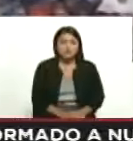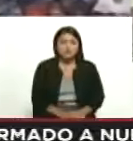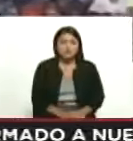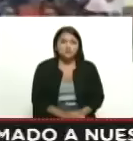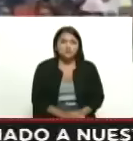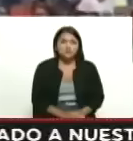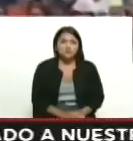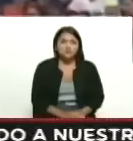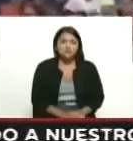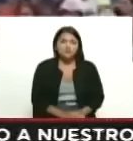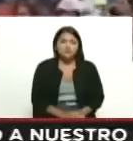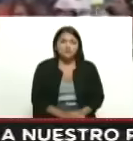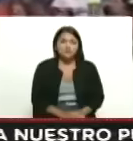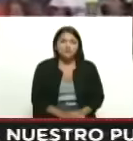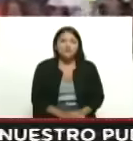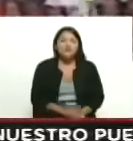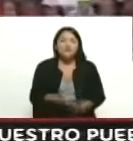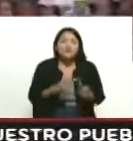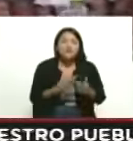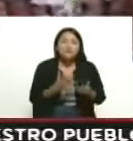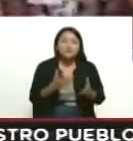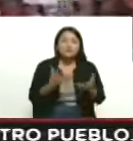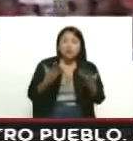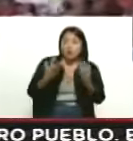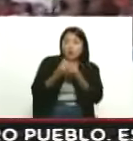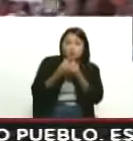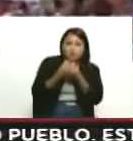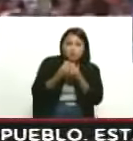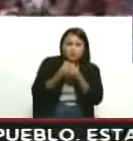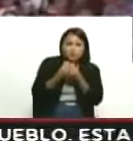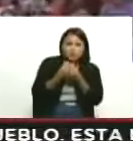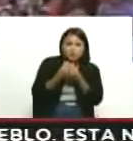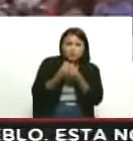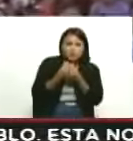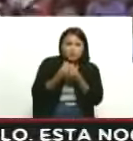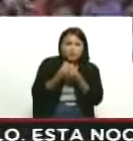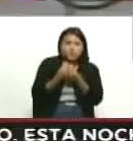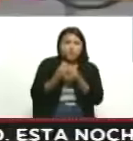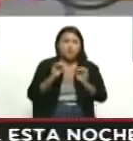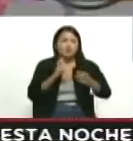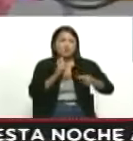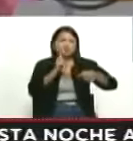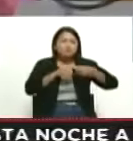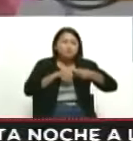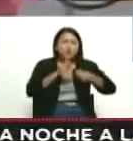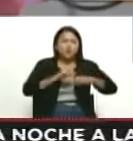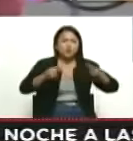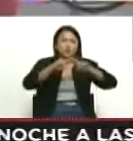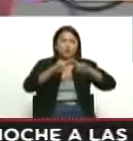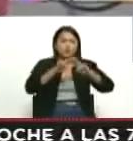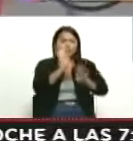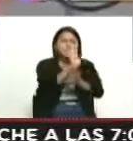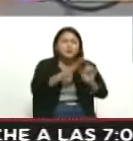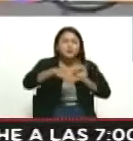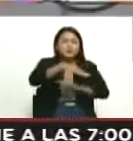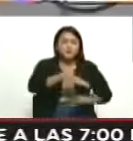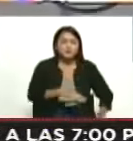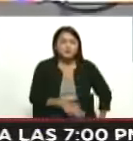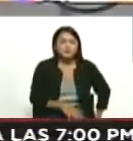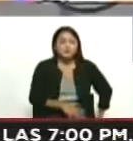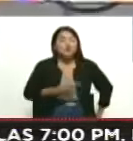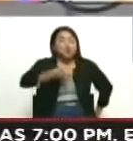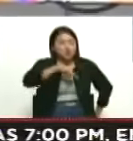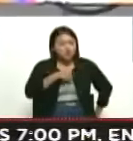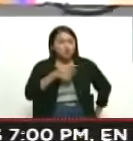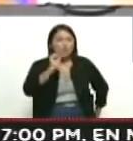Y después dice, lo hicimos en conjunto, cuando hubo que invocar en la ONU el concepto de responsabilidad de proteger, lo hemos